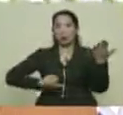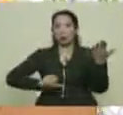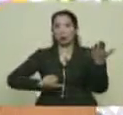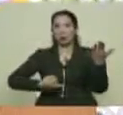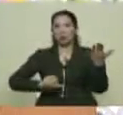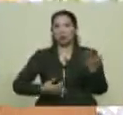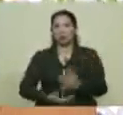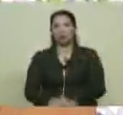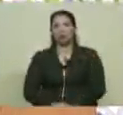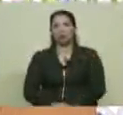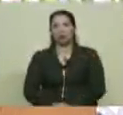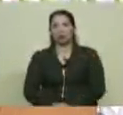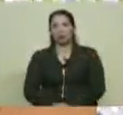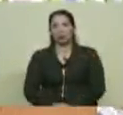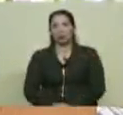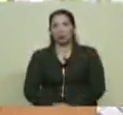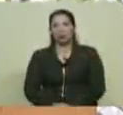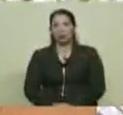3%.